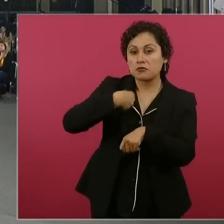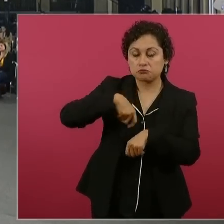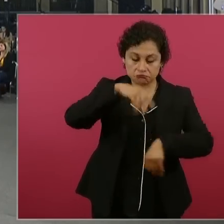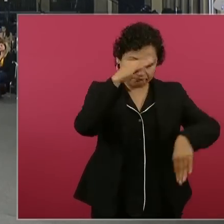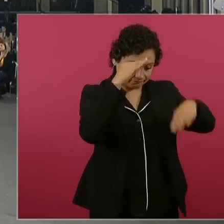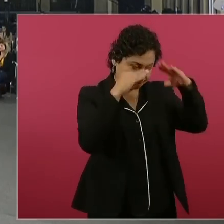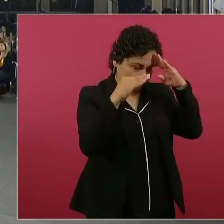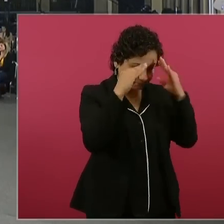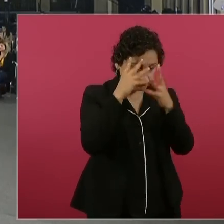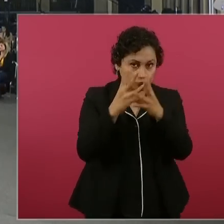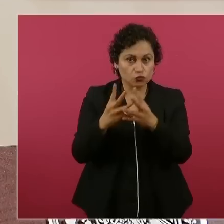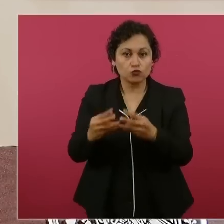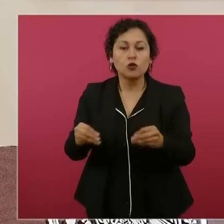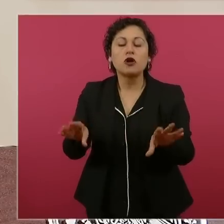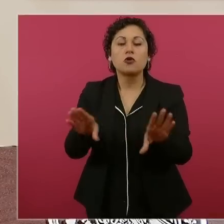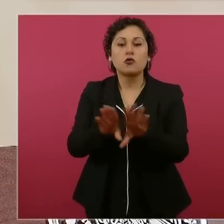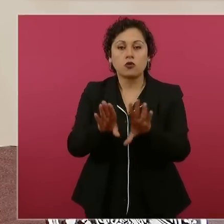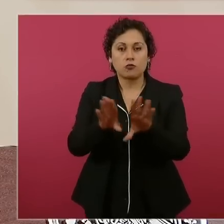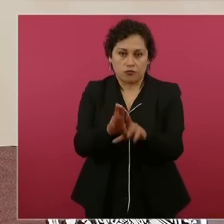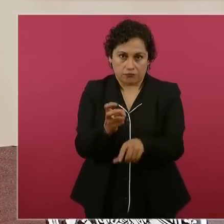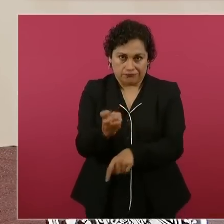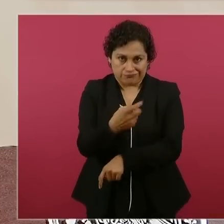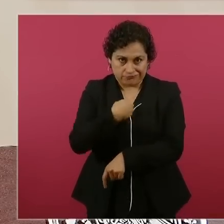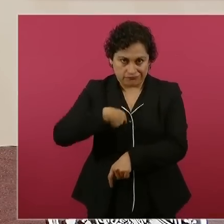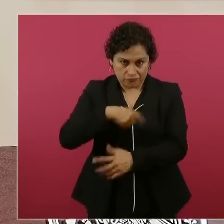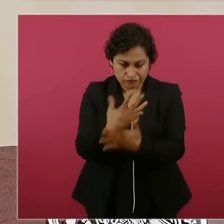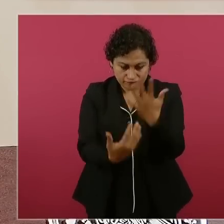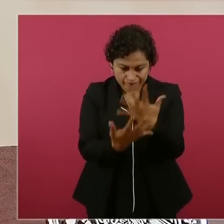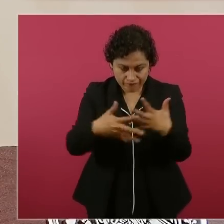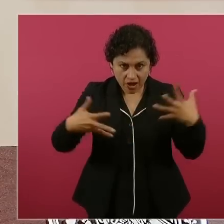el tema.